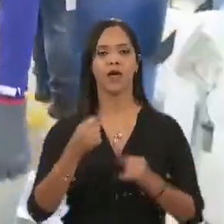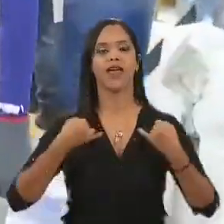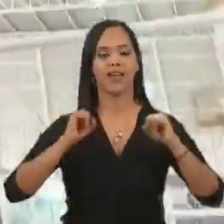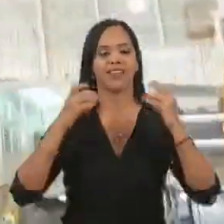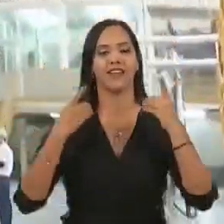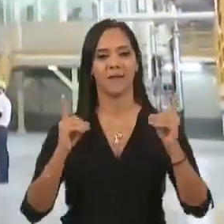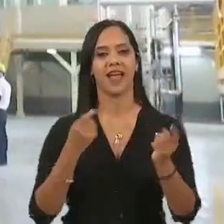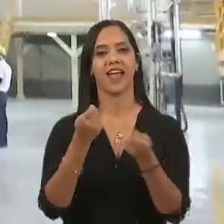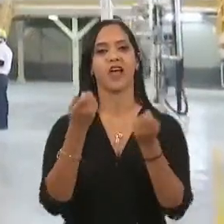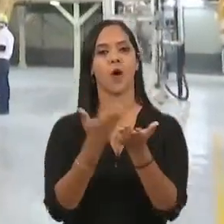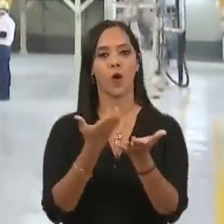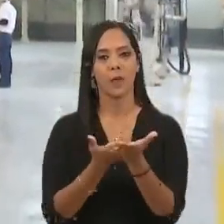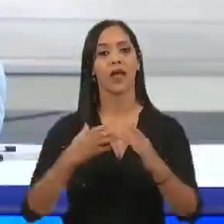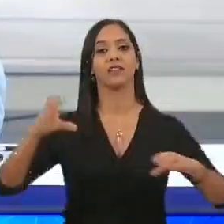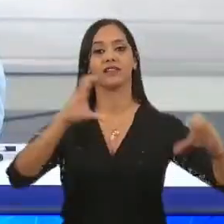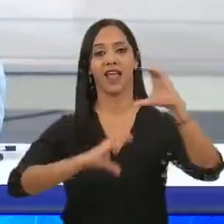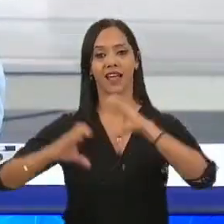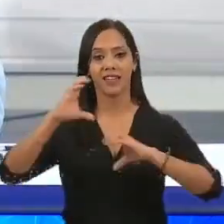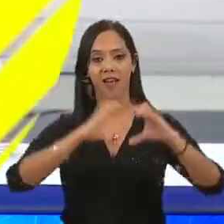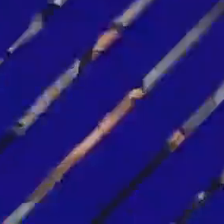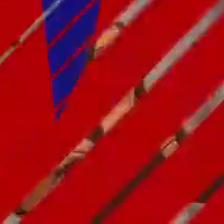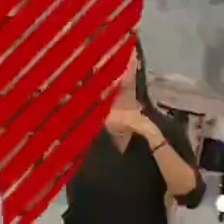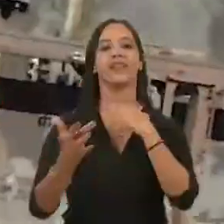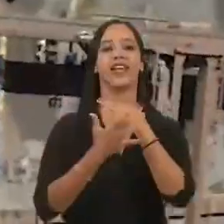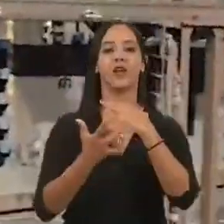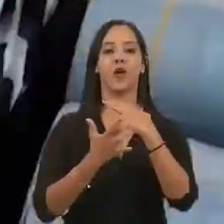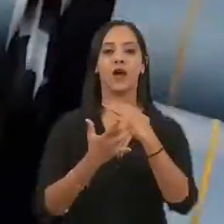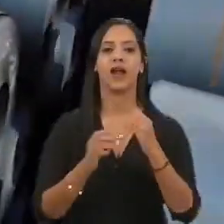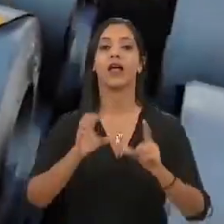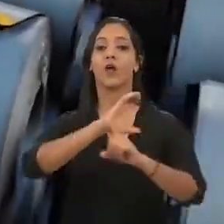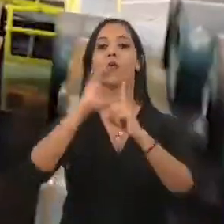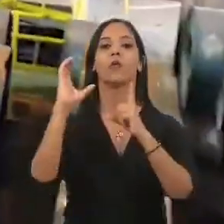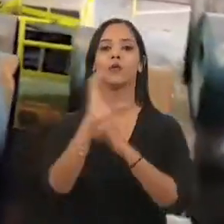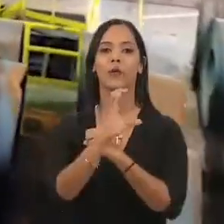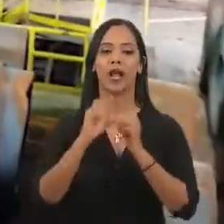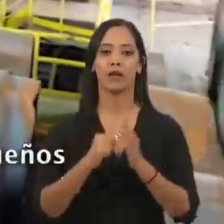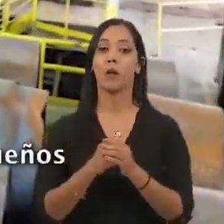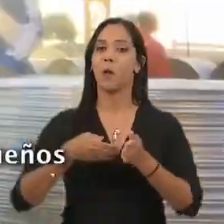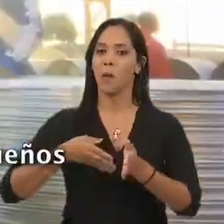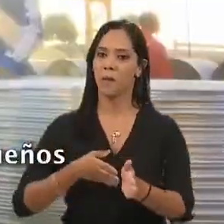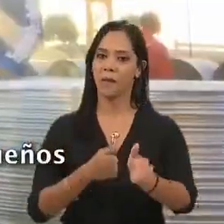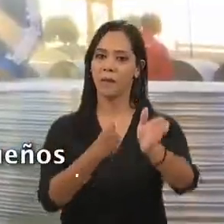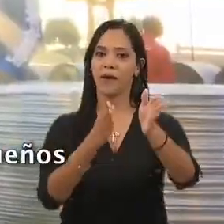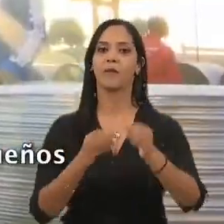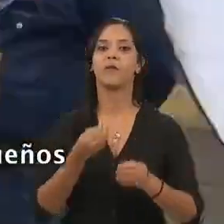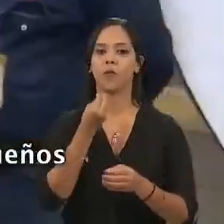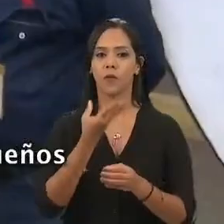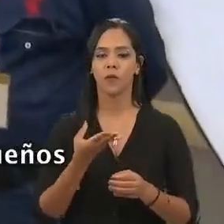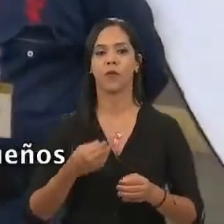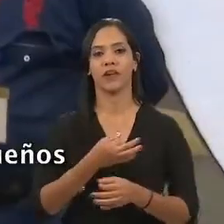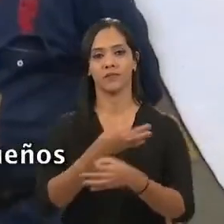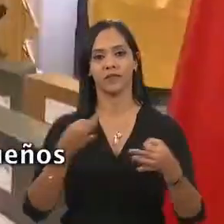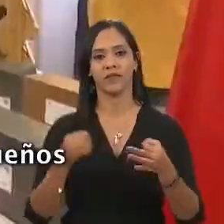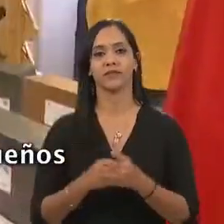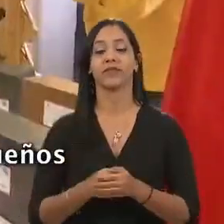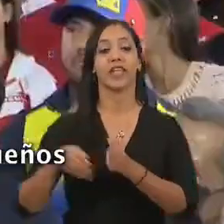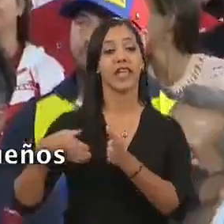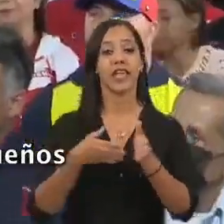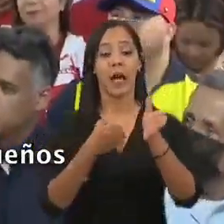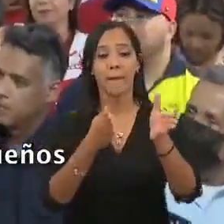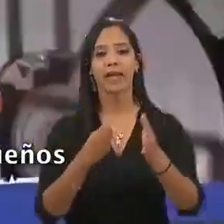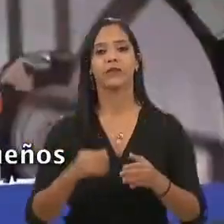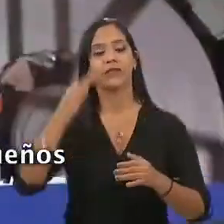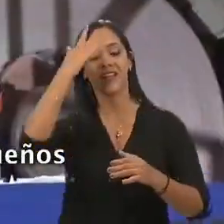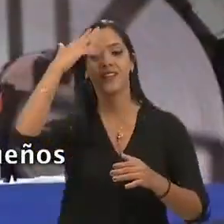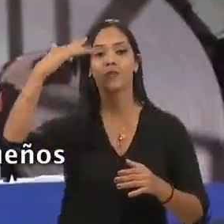la independencia económica, científica, tecnológica, cultural. Vamos por el camino correcto, el camino de